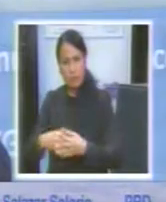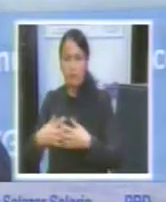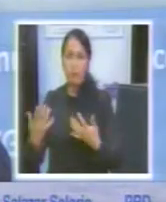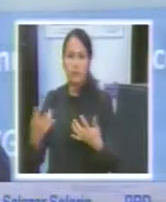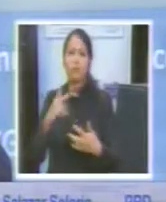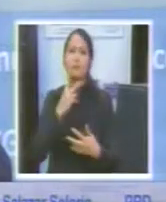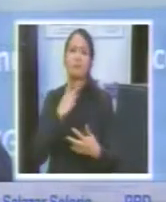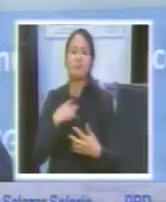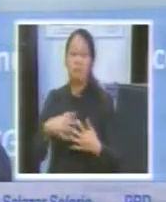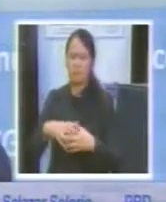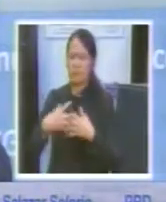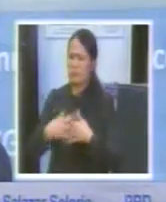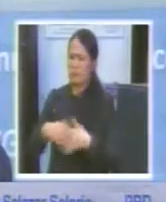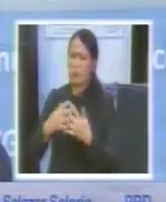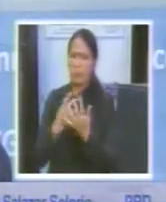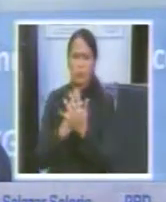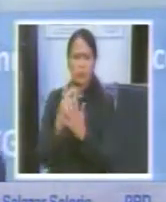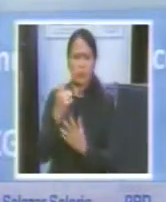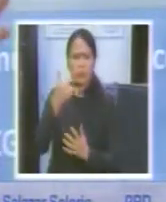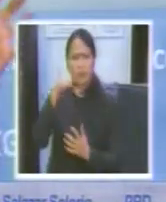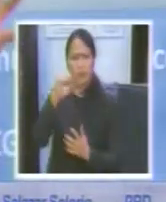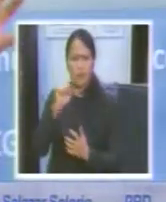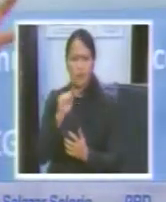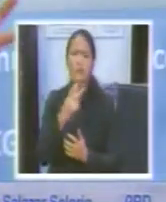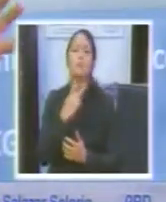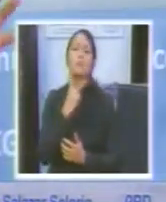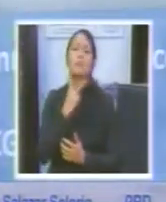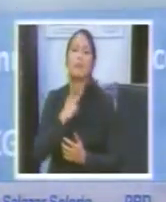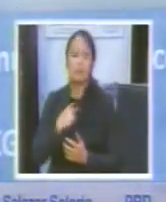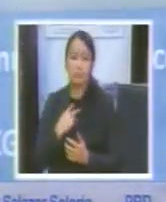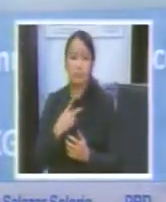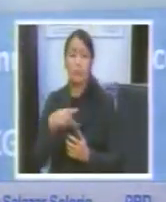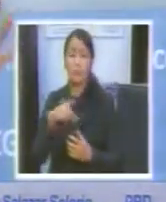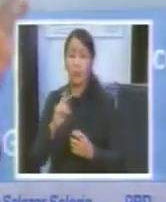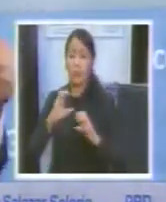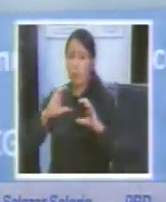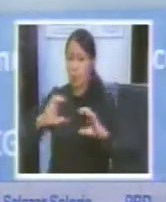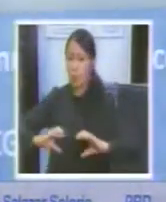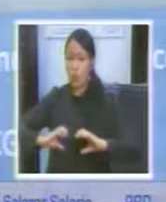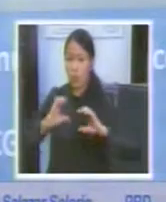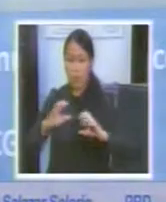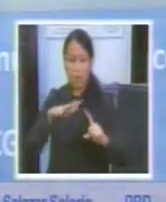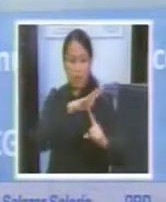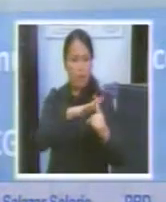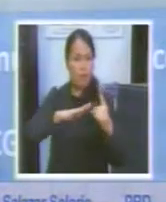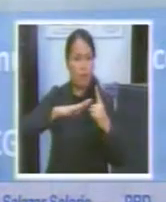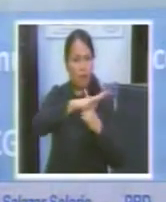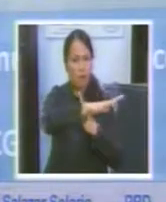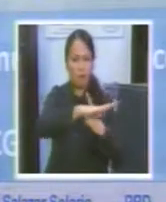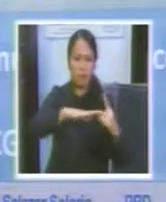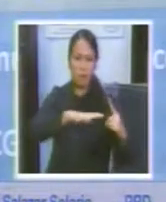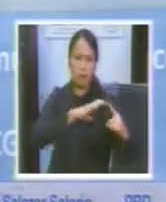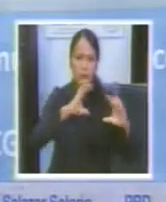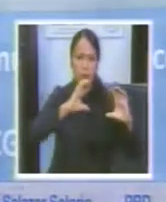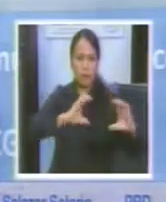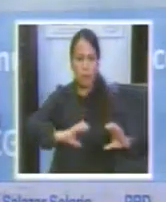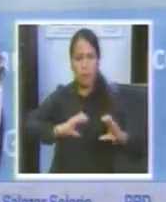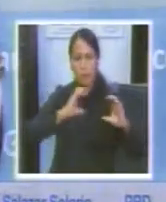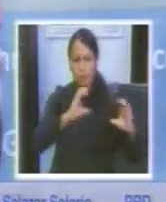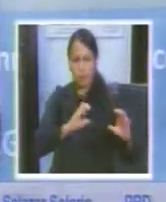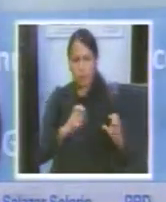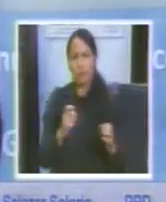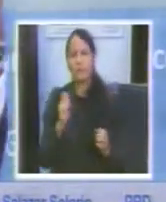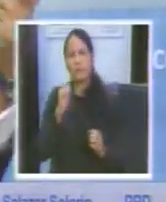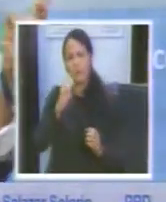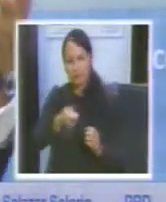producción tremenda en gas, petróleo, sin embargo, con un cuidado extremo en el medio ambiente. Es decir,